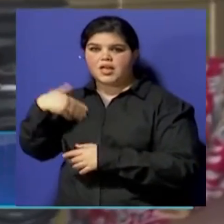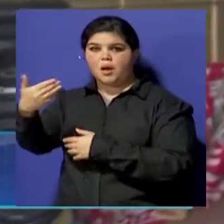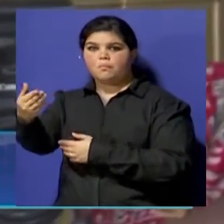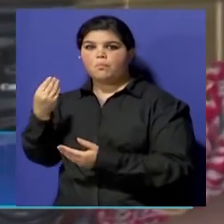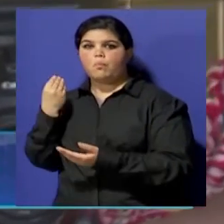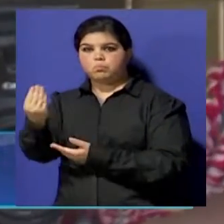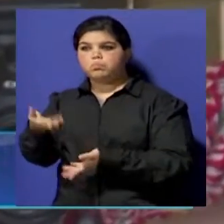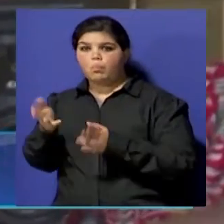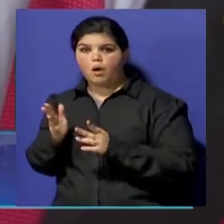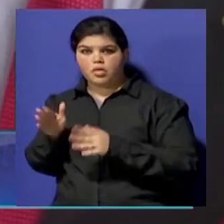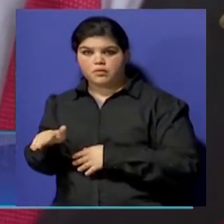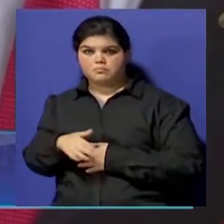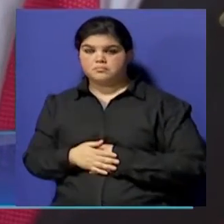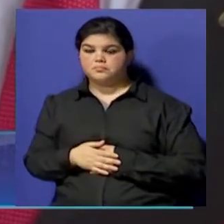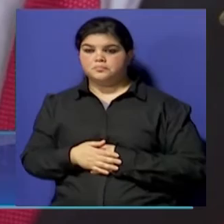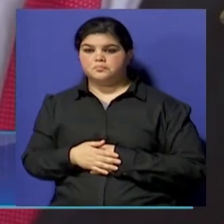cargos públicos.